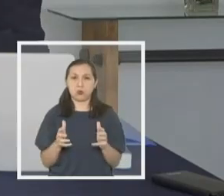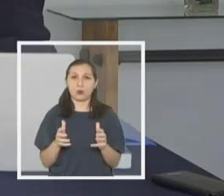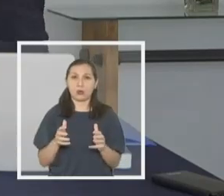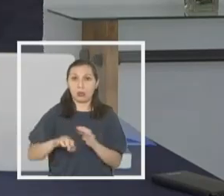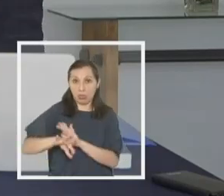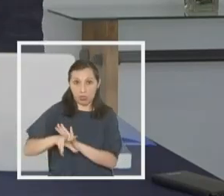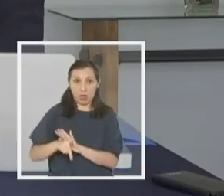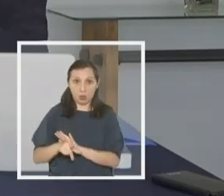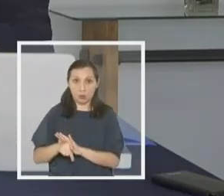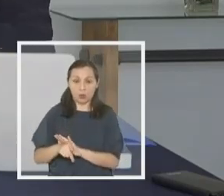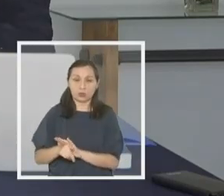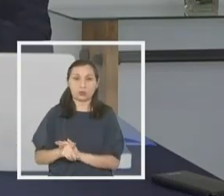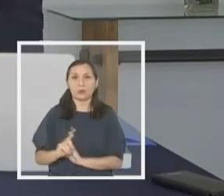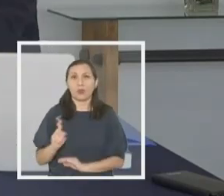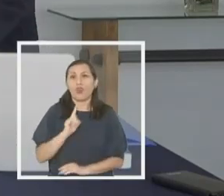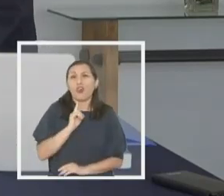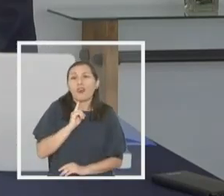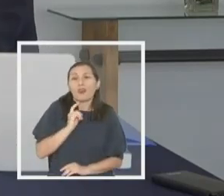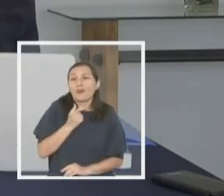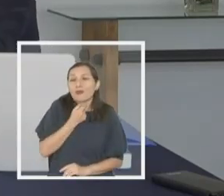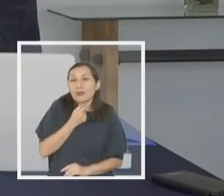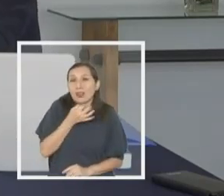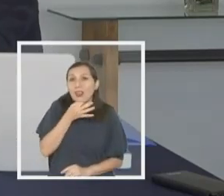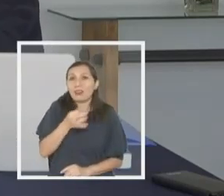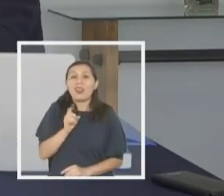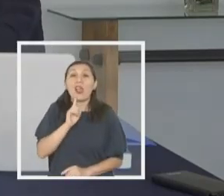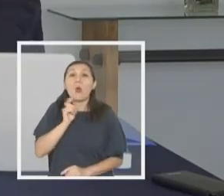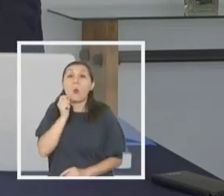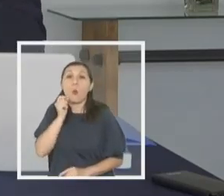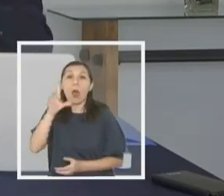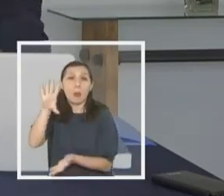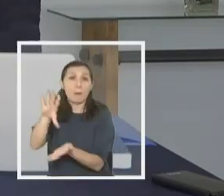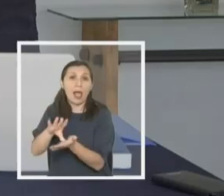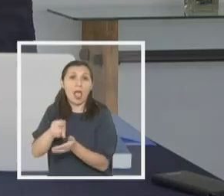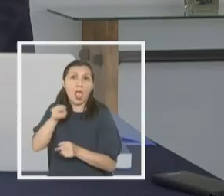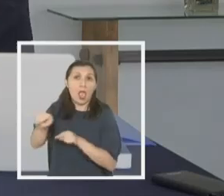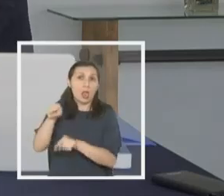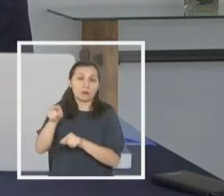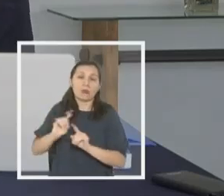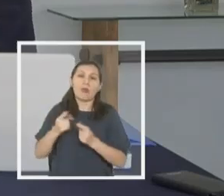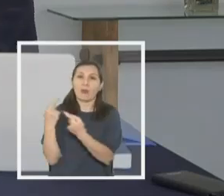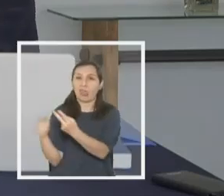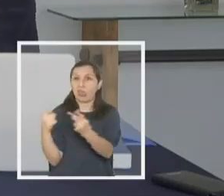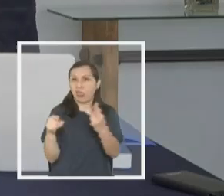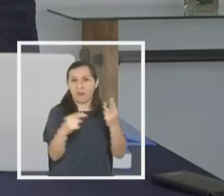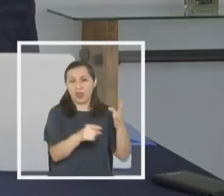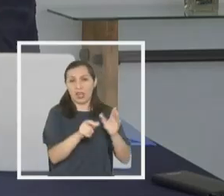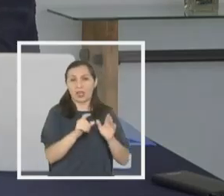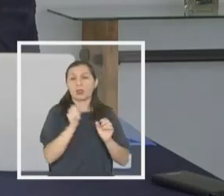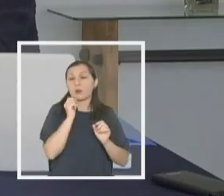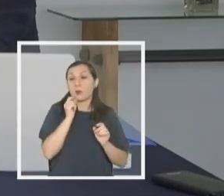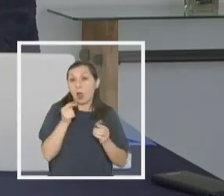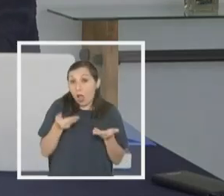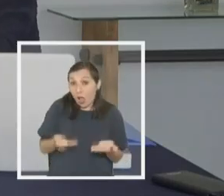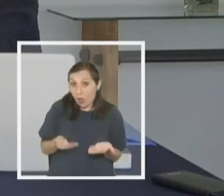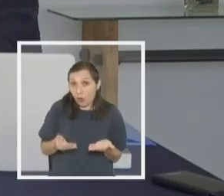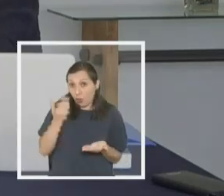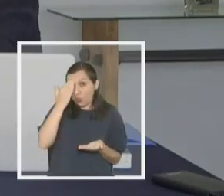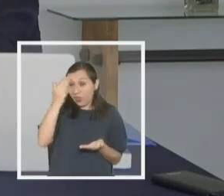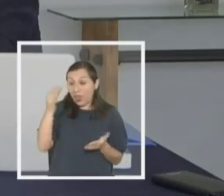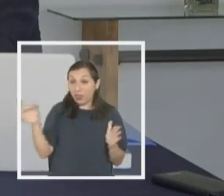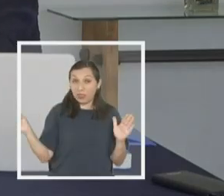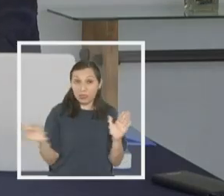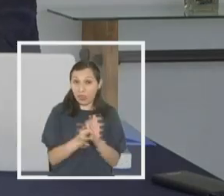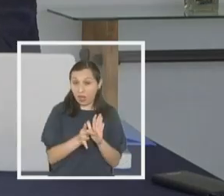de delincuentes. No quiero circunscribirlos a una nacionalidad porque hay un variopinto de esto. No obstante, hoy día tenemos